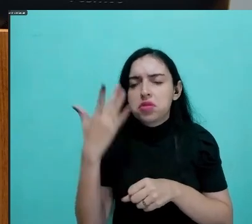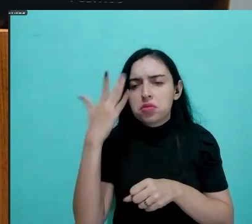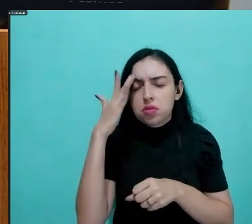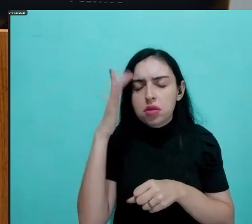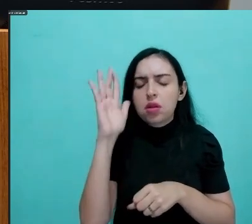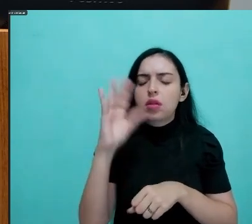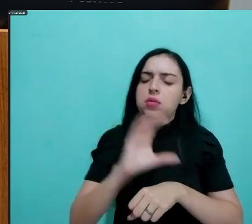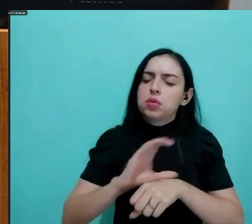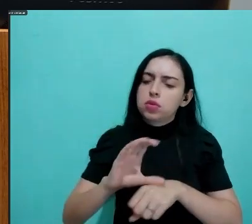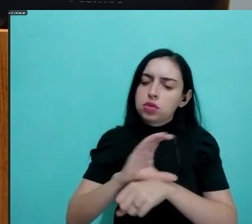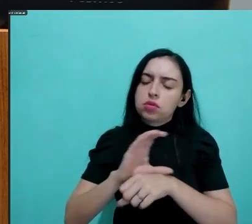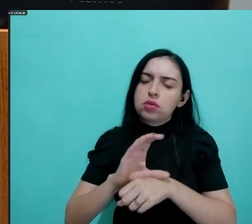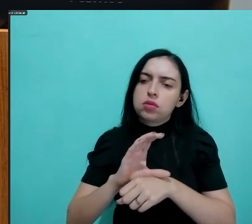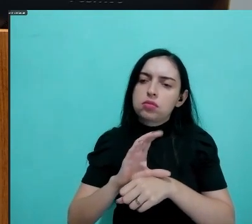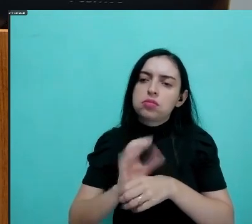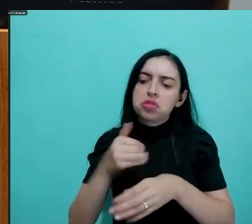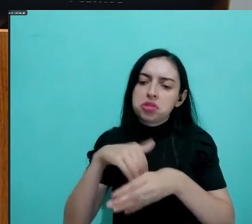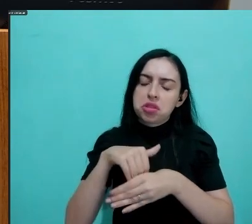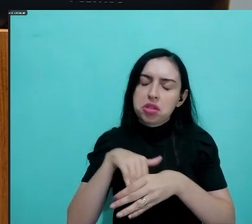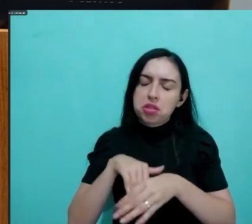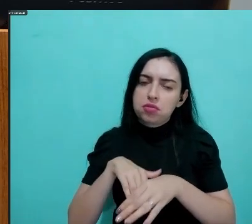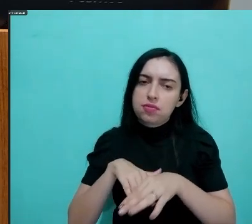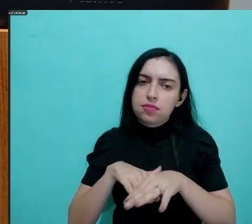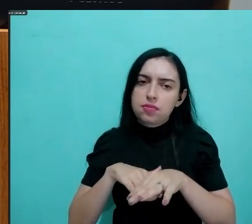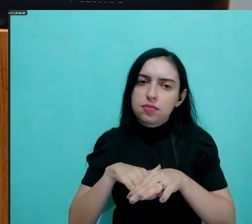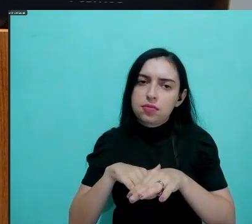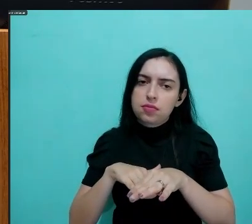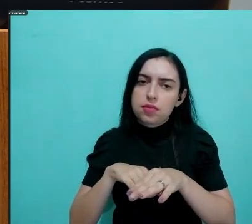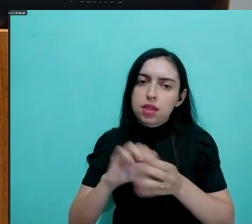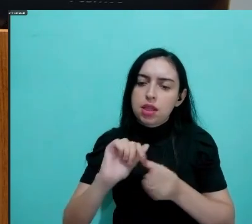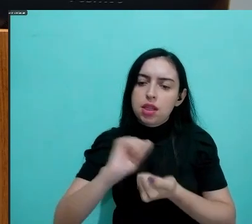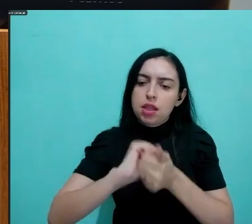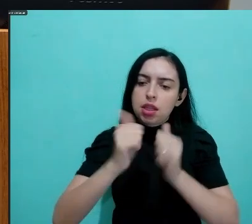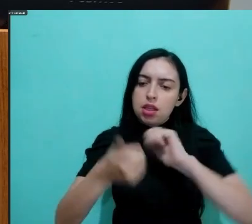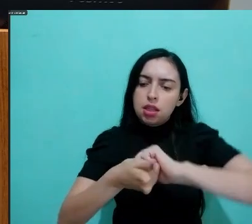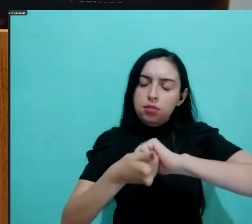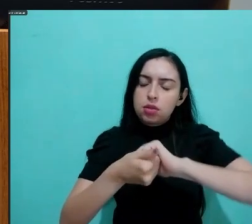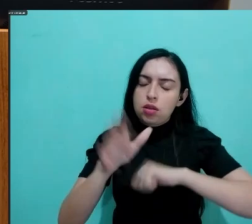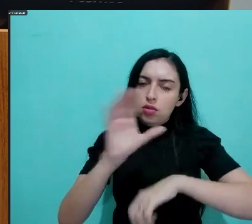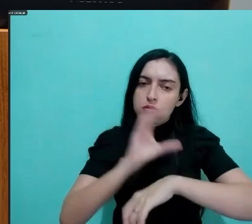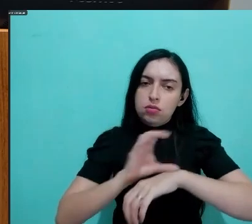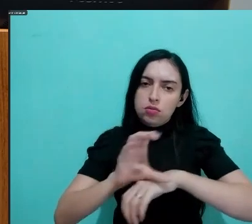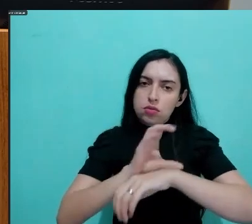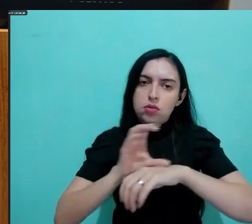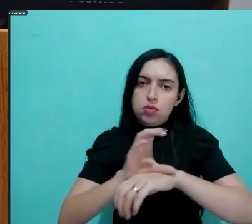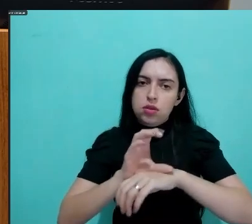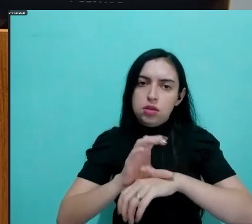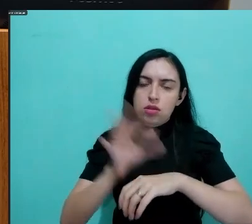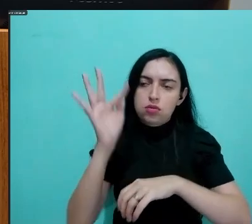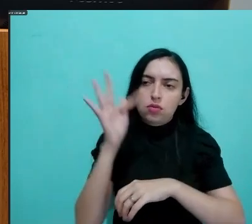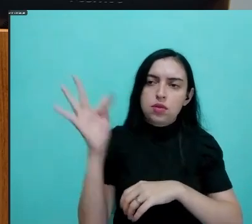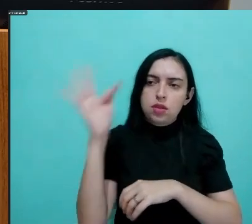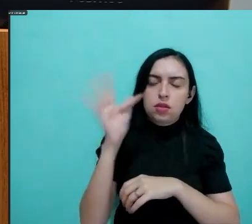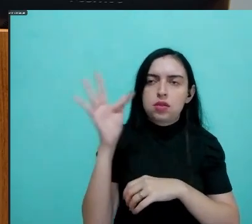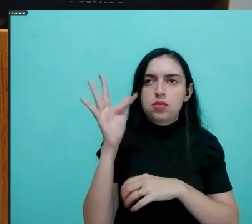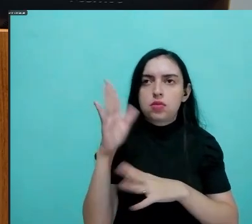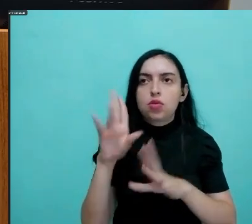constitucionalizada. De modo que es la adaptación del constitucionalismo francés a esa cuestión de